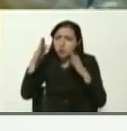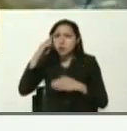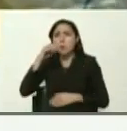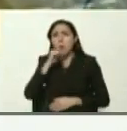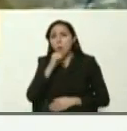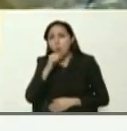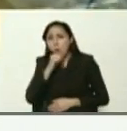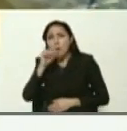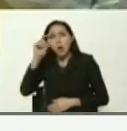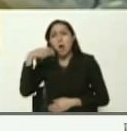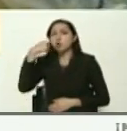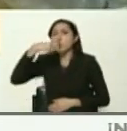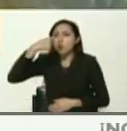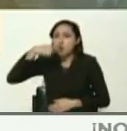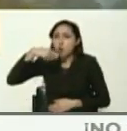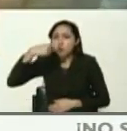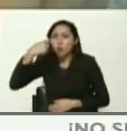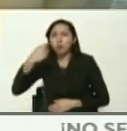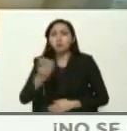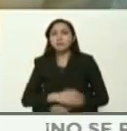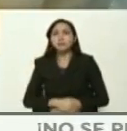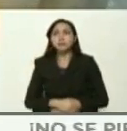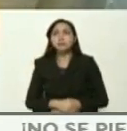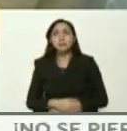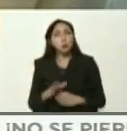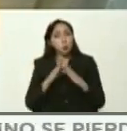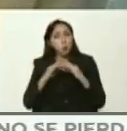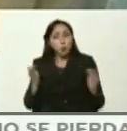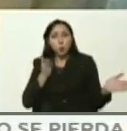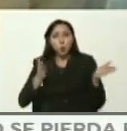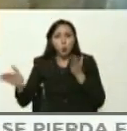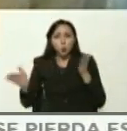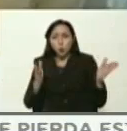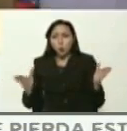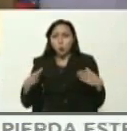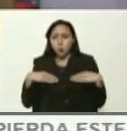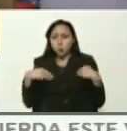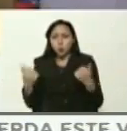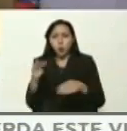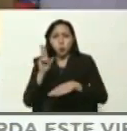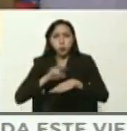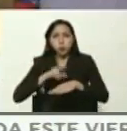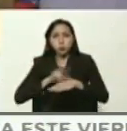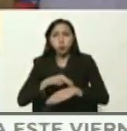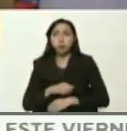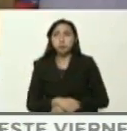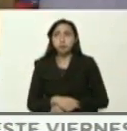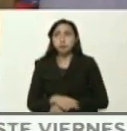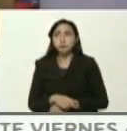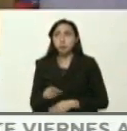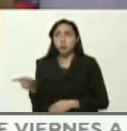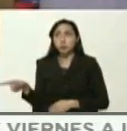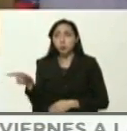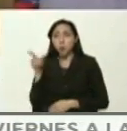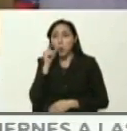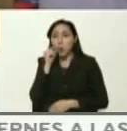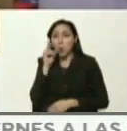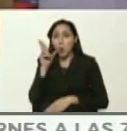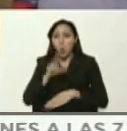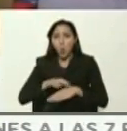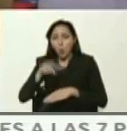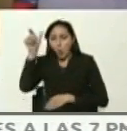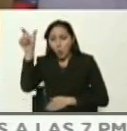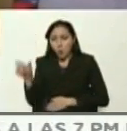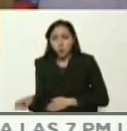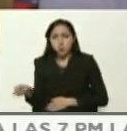adultos, odontológica, todos los servicios médicos. Me encuentro, por cierto, con el doctor de